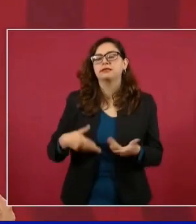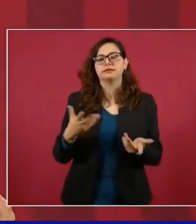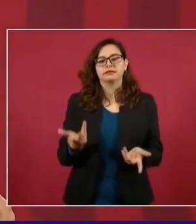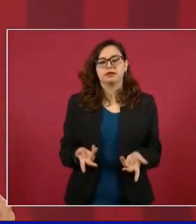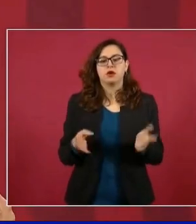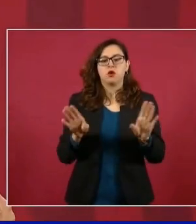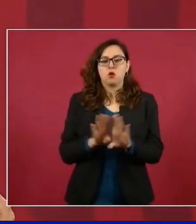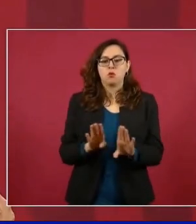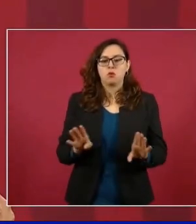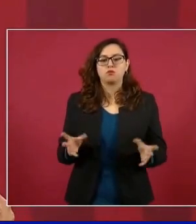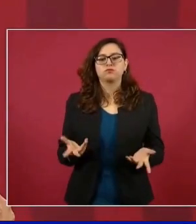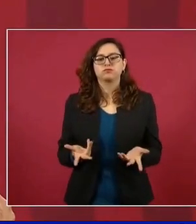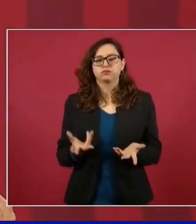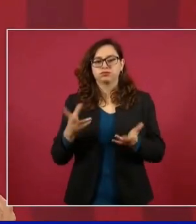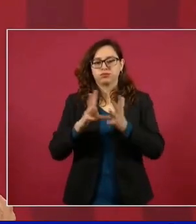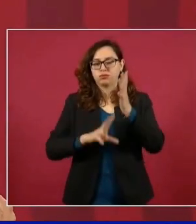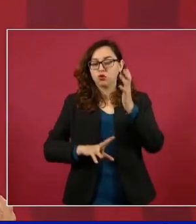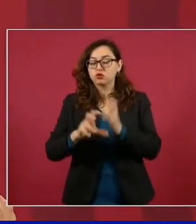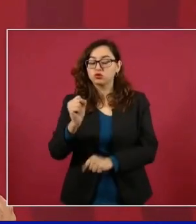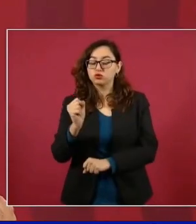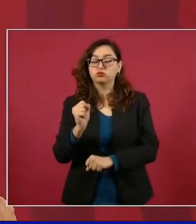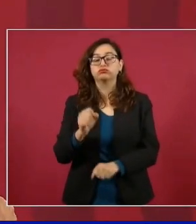en la forma, pero se viola en el fondo.